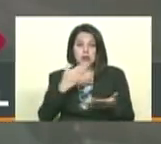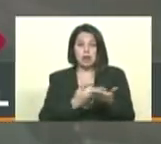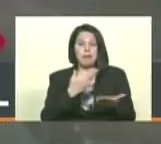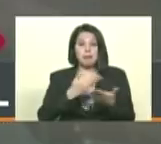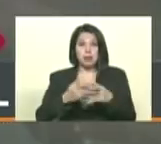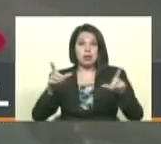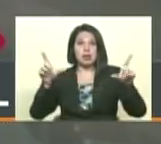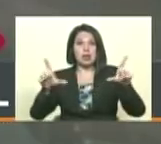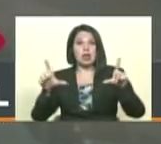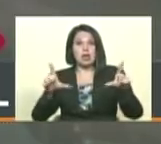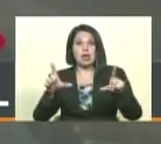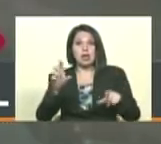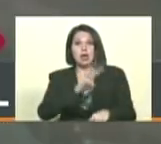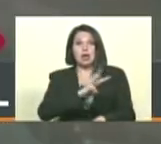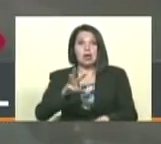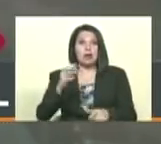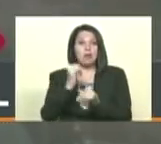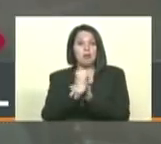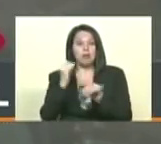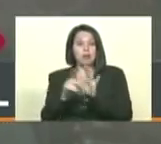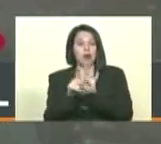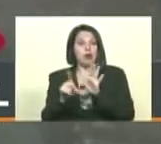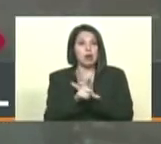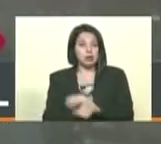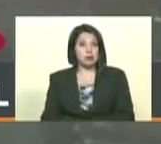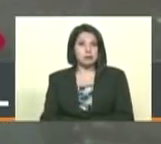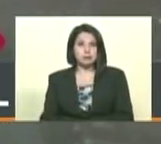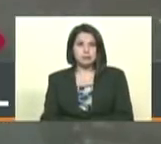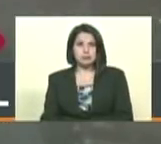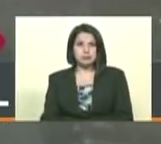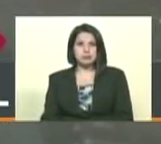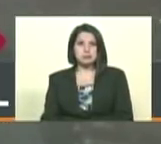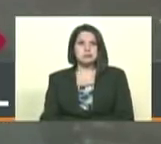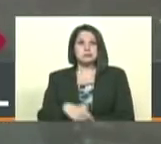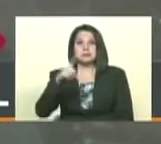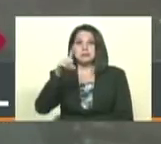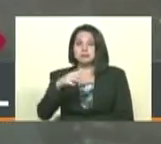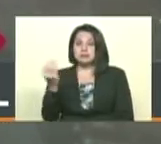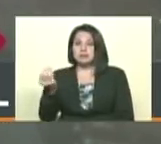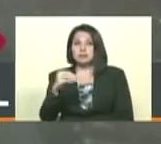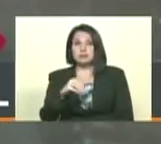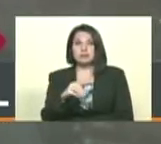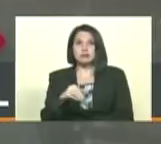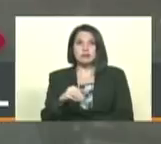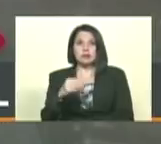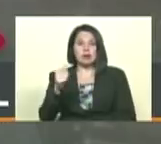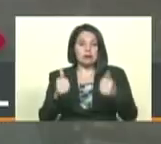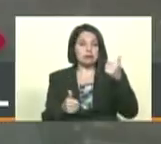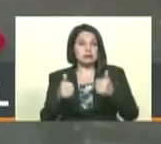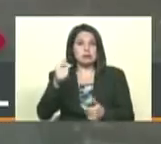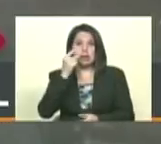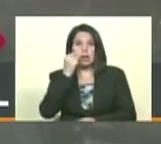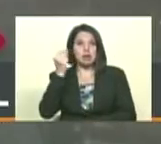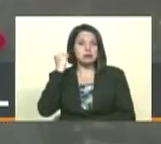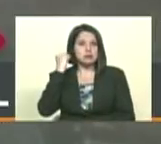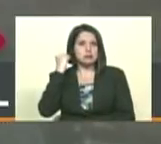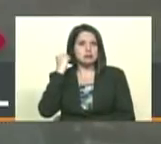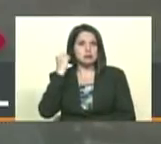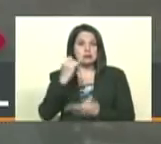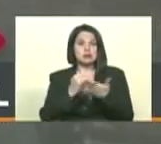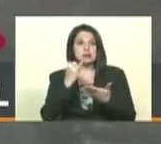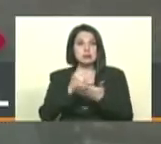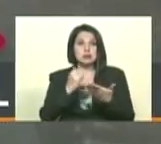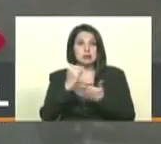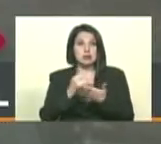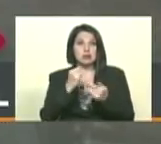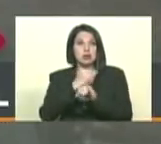solicitan por ley. Tenemos también de las candidatas y candidatos inscritos en